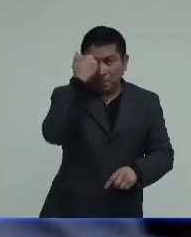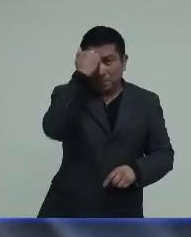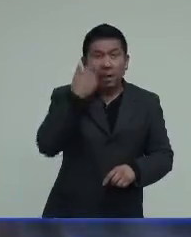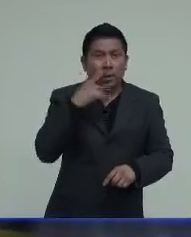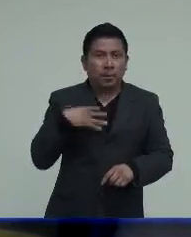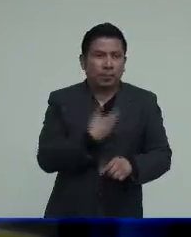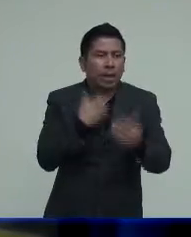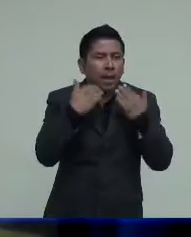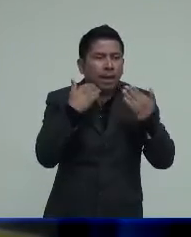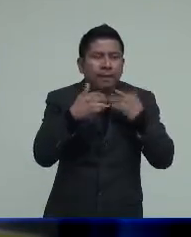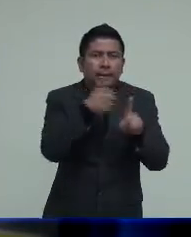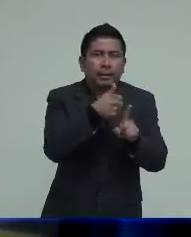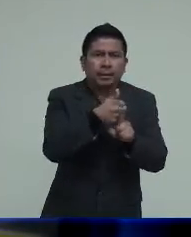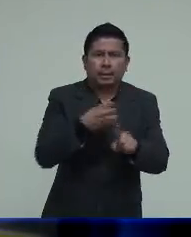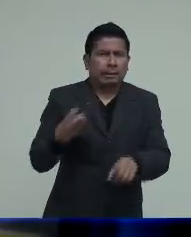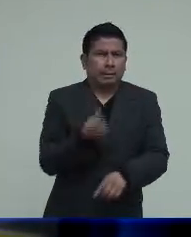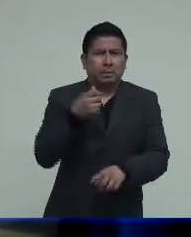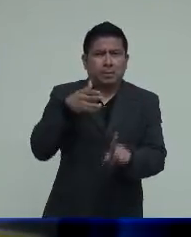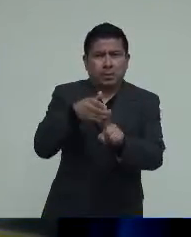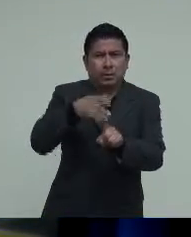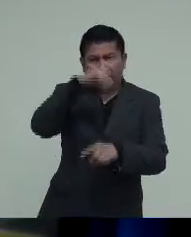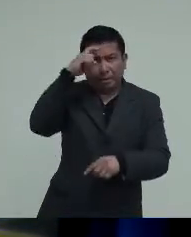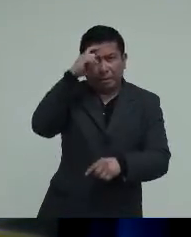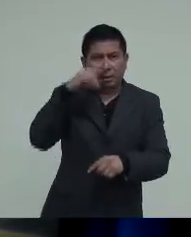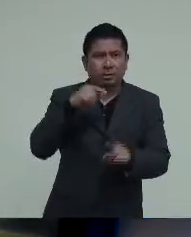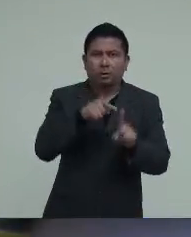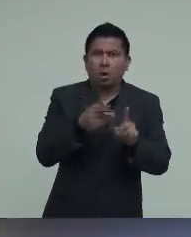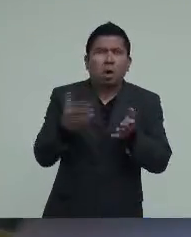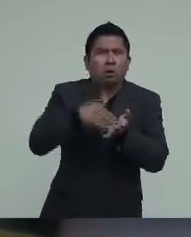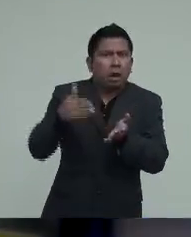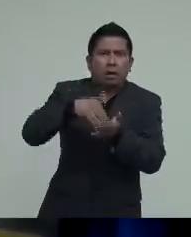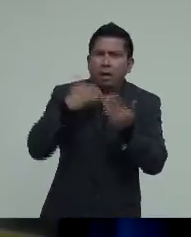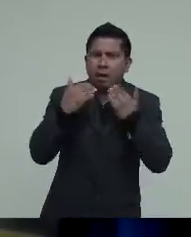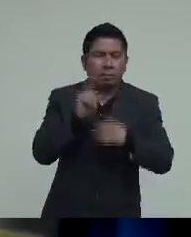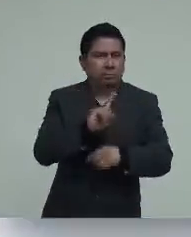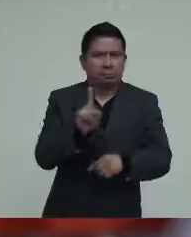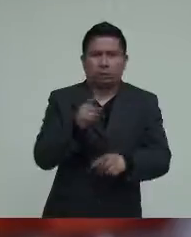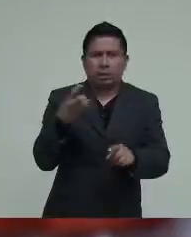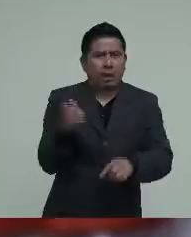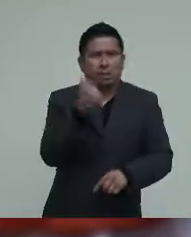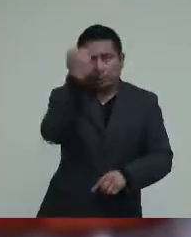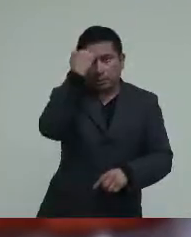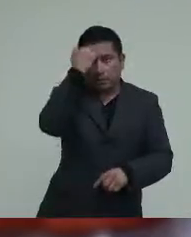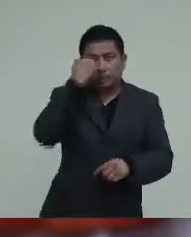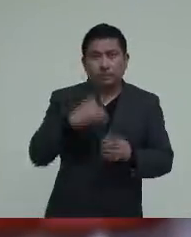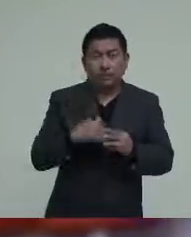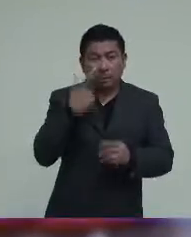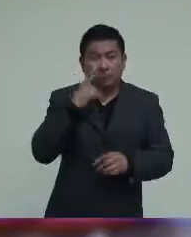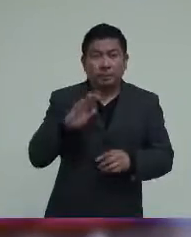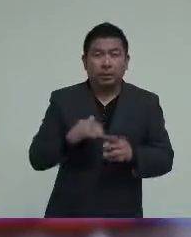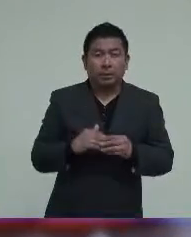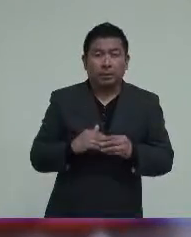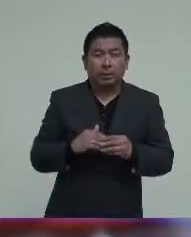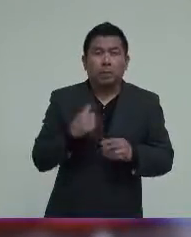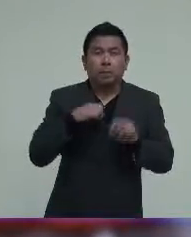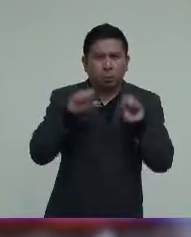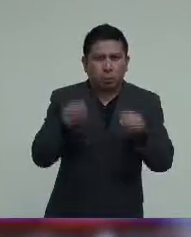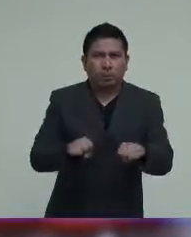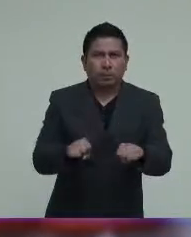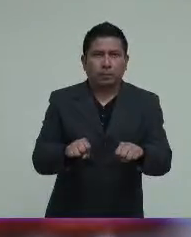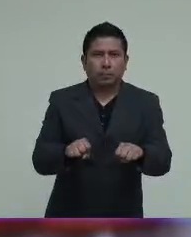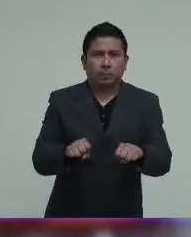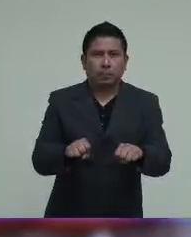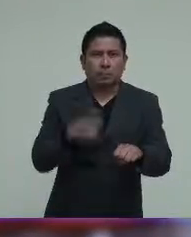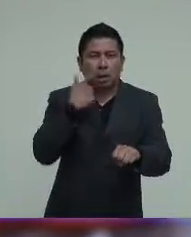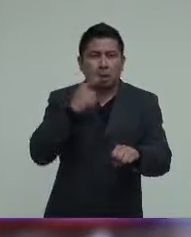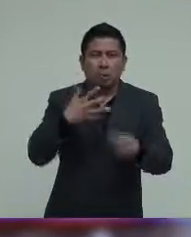aprende. Si usted le dice haga esto, el ratito lo hace sin necesidad de que le digan dos veces. Un día a limpar